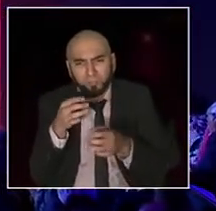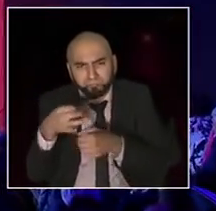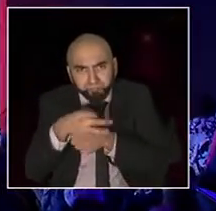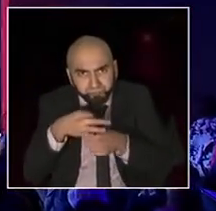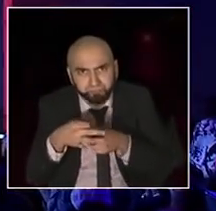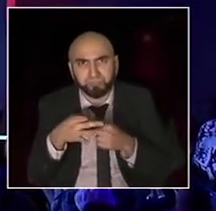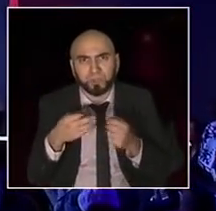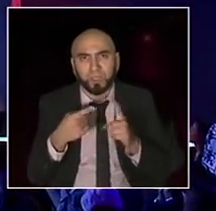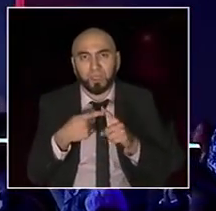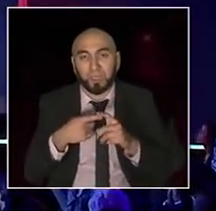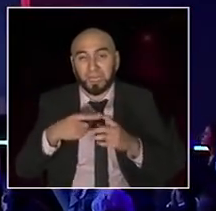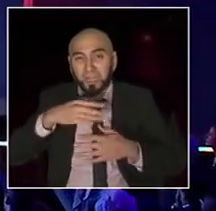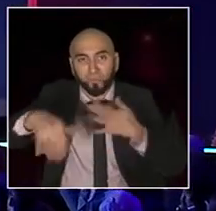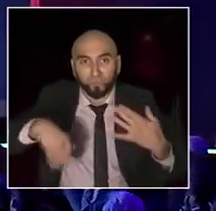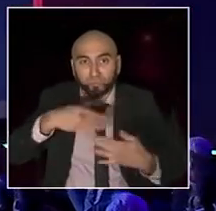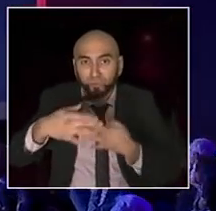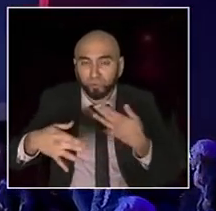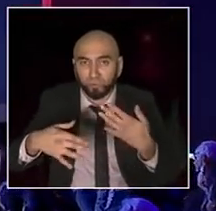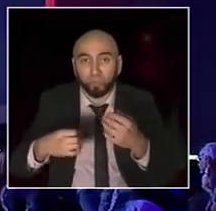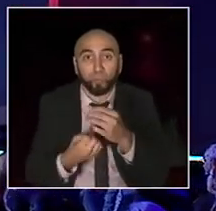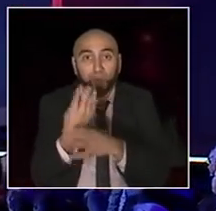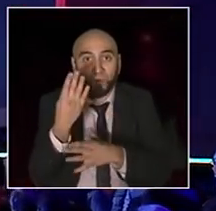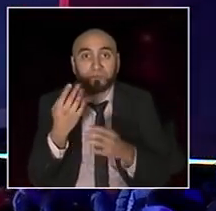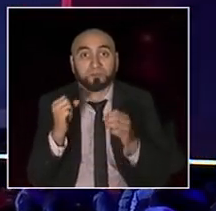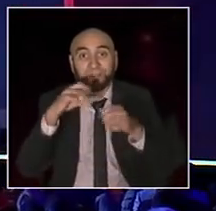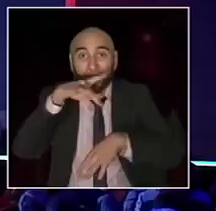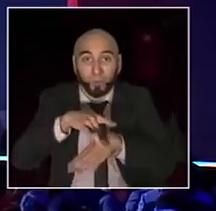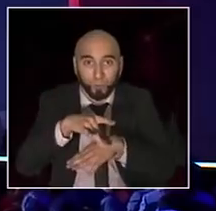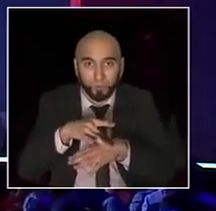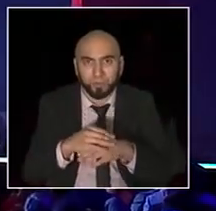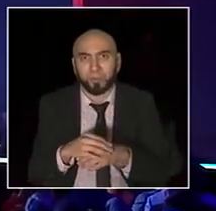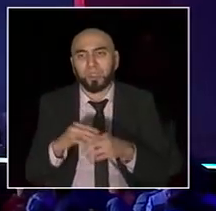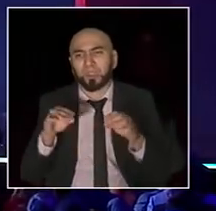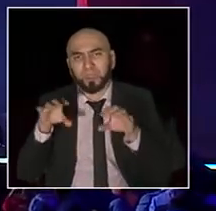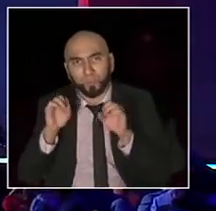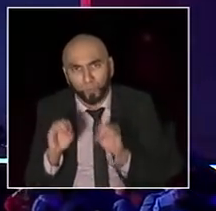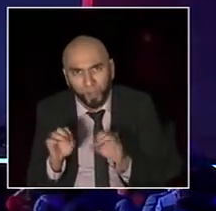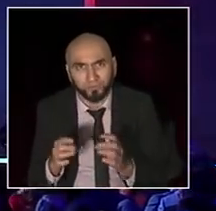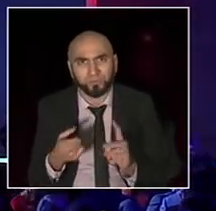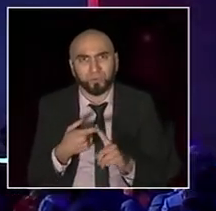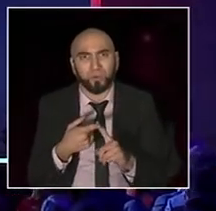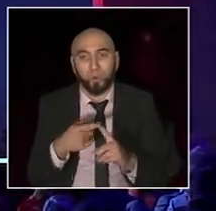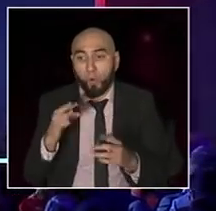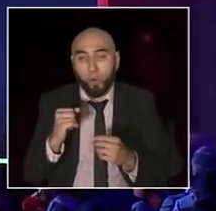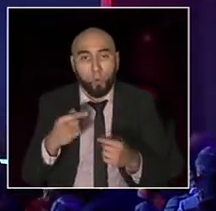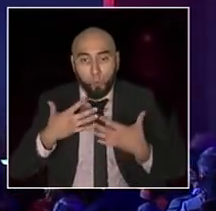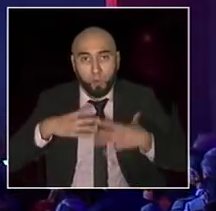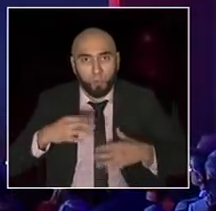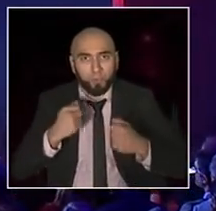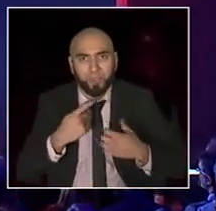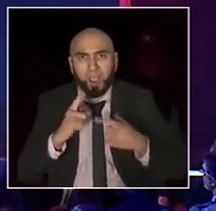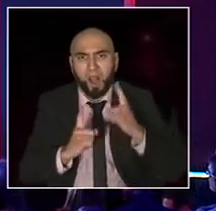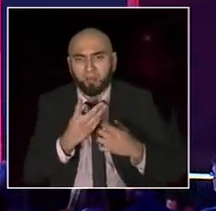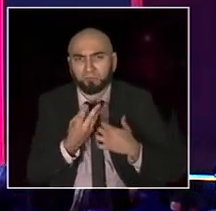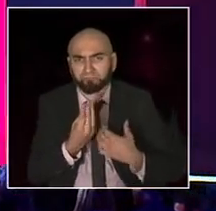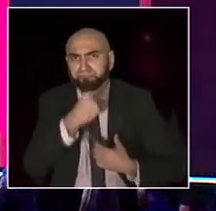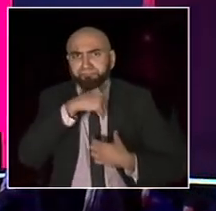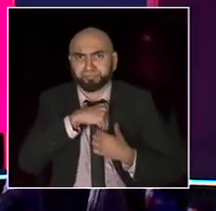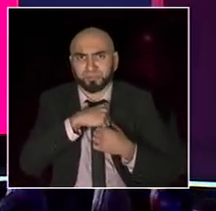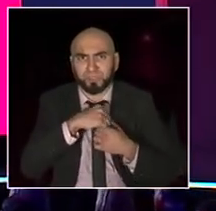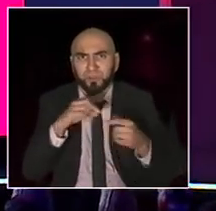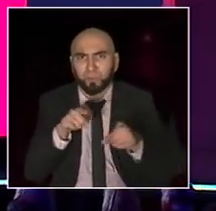revolución que viene en el mundo de la salud y en el mundo de la educación, cuando tengamos en nuestros cuerpos dispositivos pequeños, poderosos e inteligentes que van a